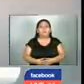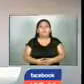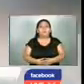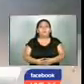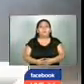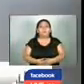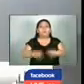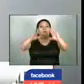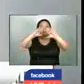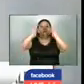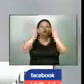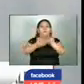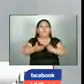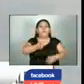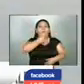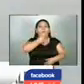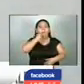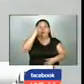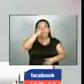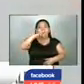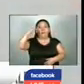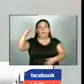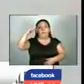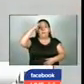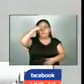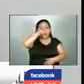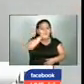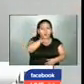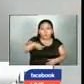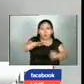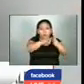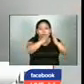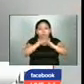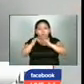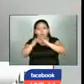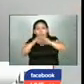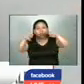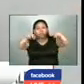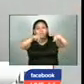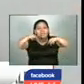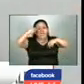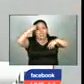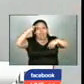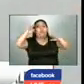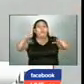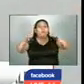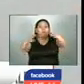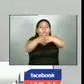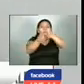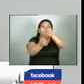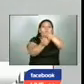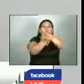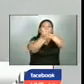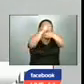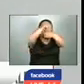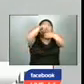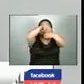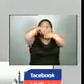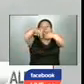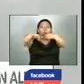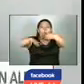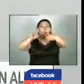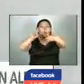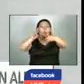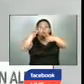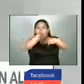En noticias internacionales en México, localidades enteras siguen cubiertas de ceniza por la erupción del volcán Popocatépetl, que